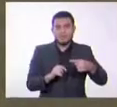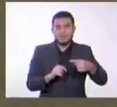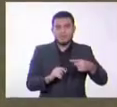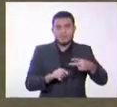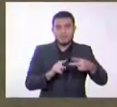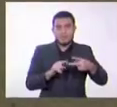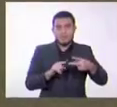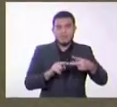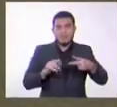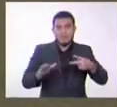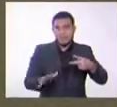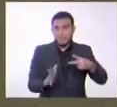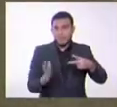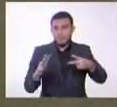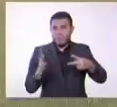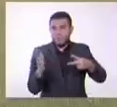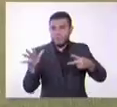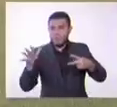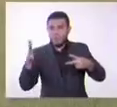sabana,